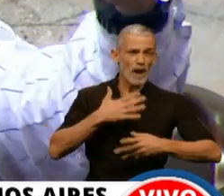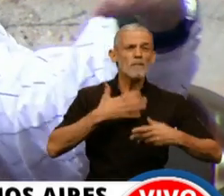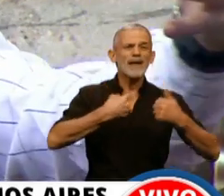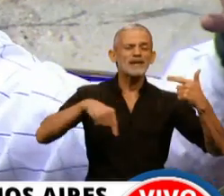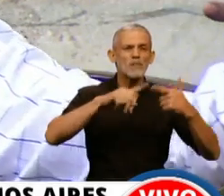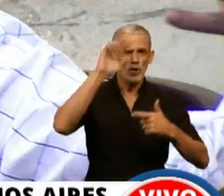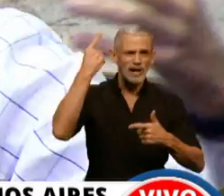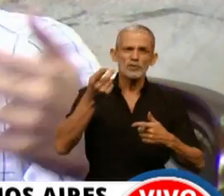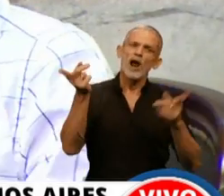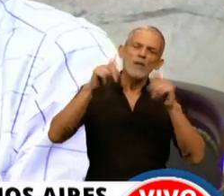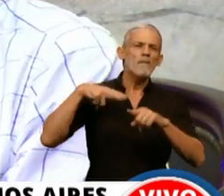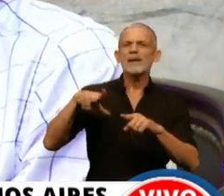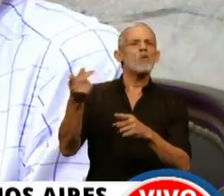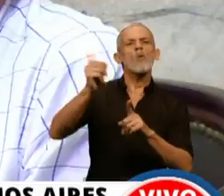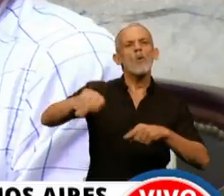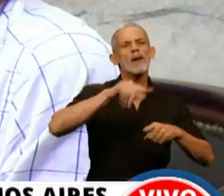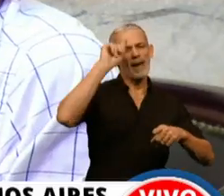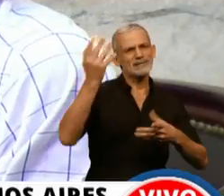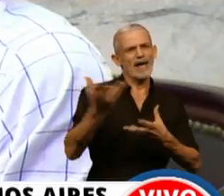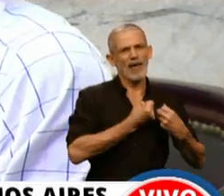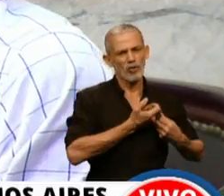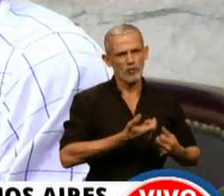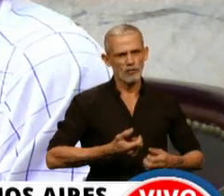estatizando la privatizada